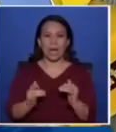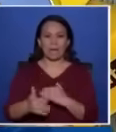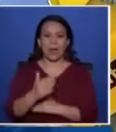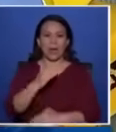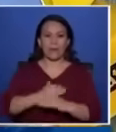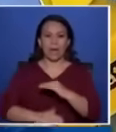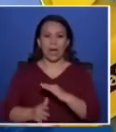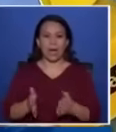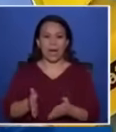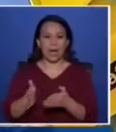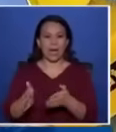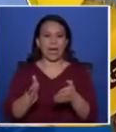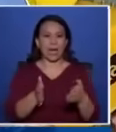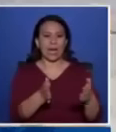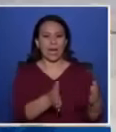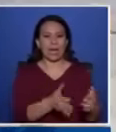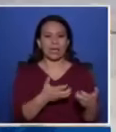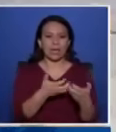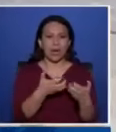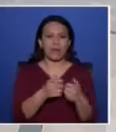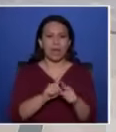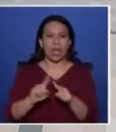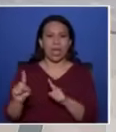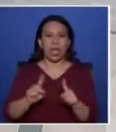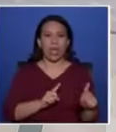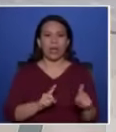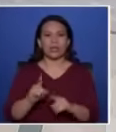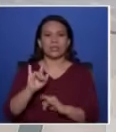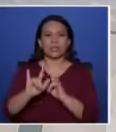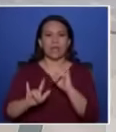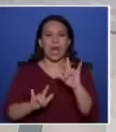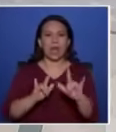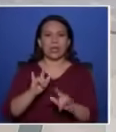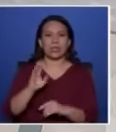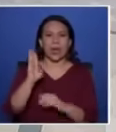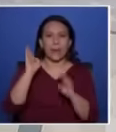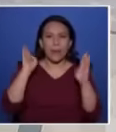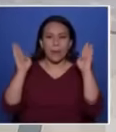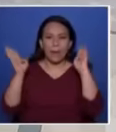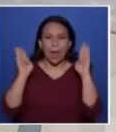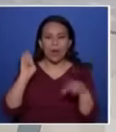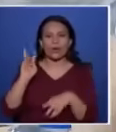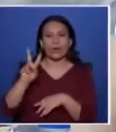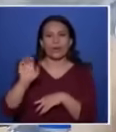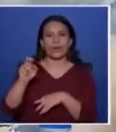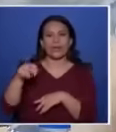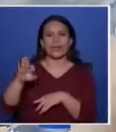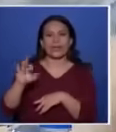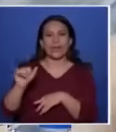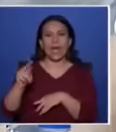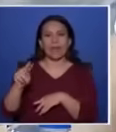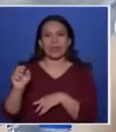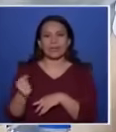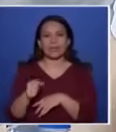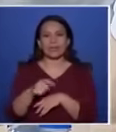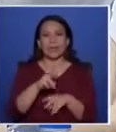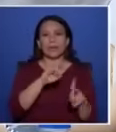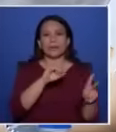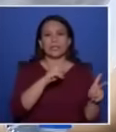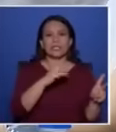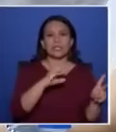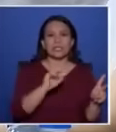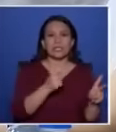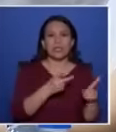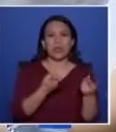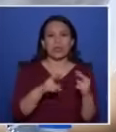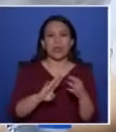llevar maquinarias, trasladarla de un lugar a otro. Los cantones Salinas, Babahoyo, Baba, Ventanas y Vinces también han formado una